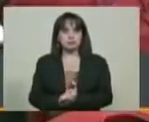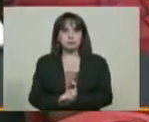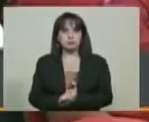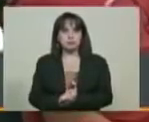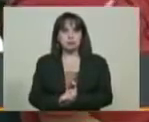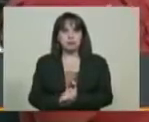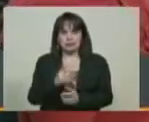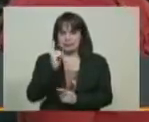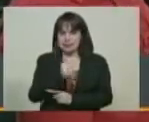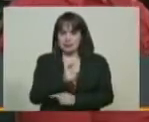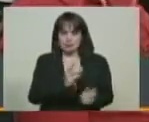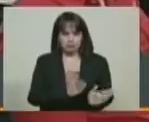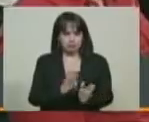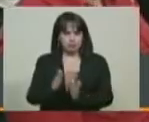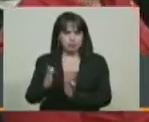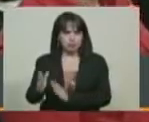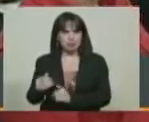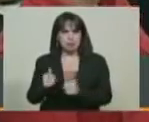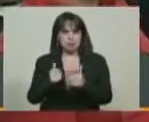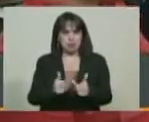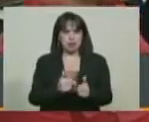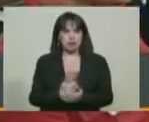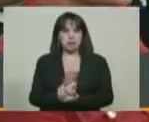bien organizada,